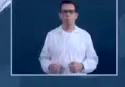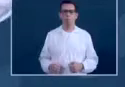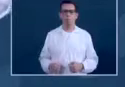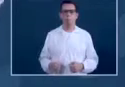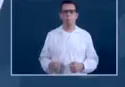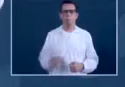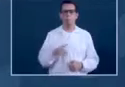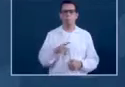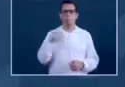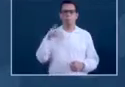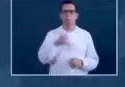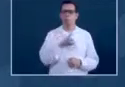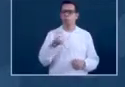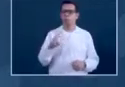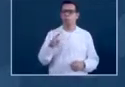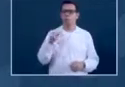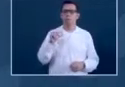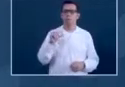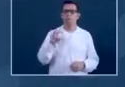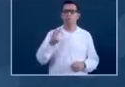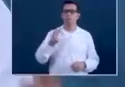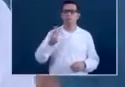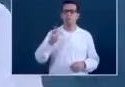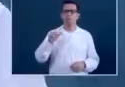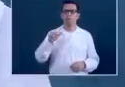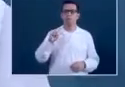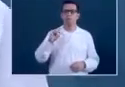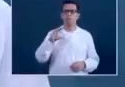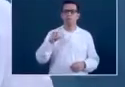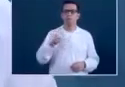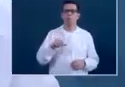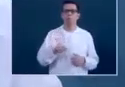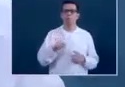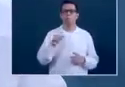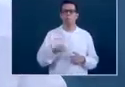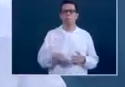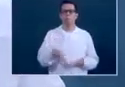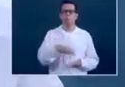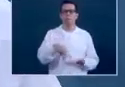de Tabasco a México, luchando por la democracia.